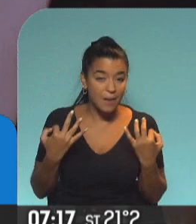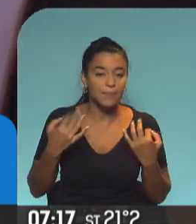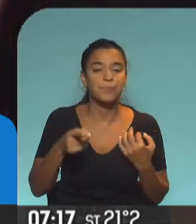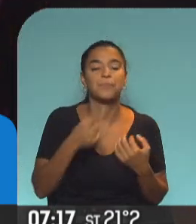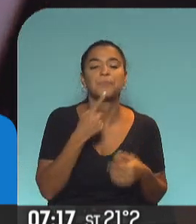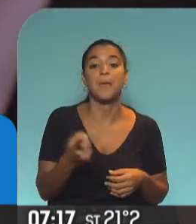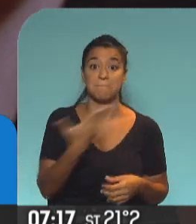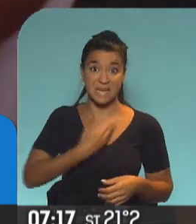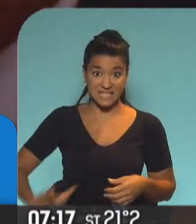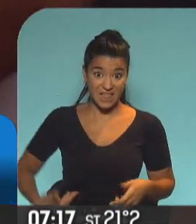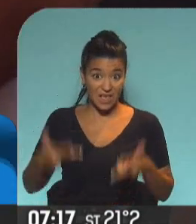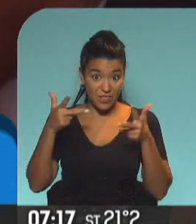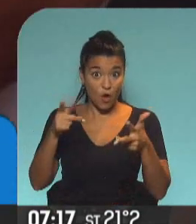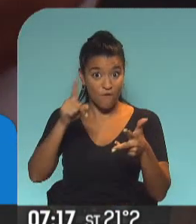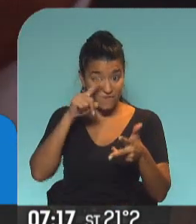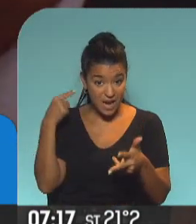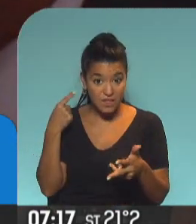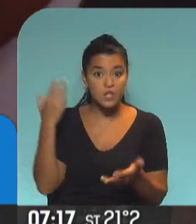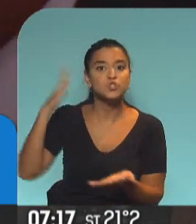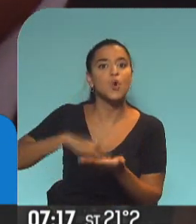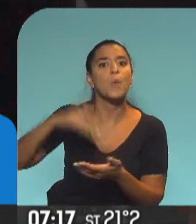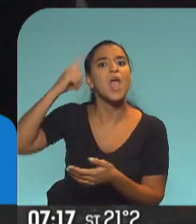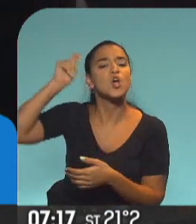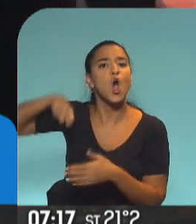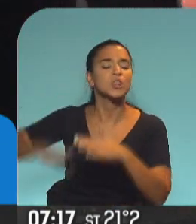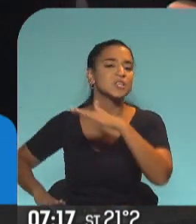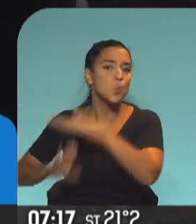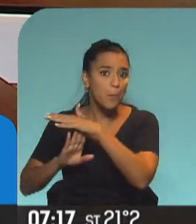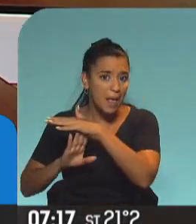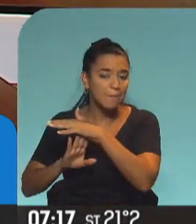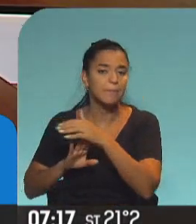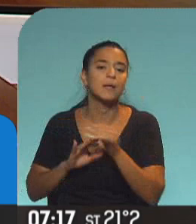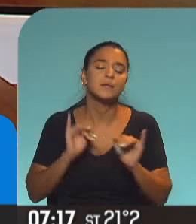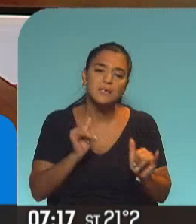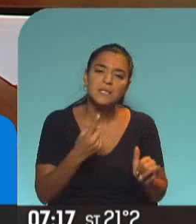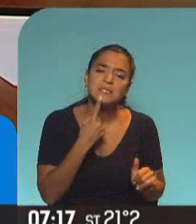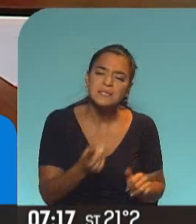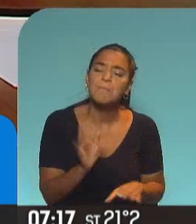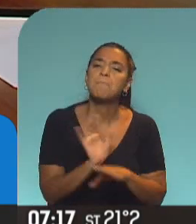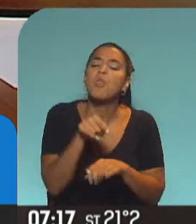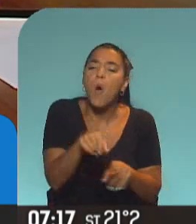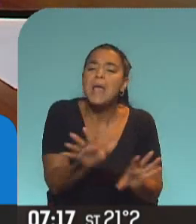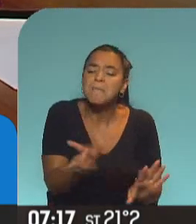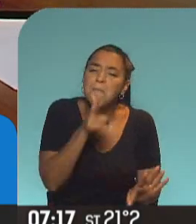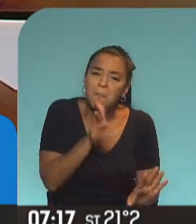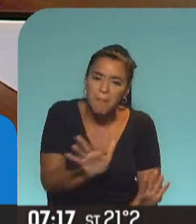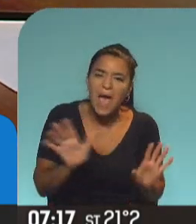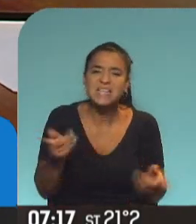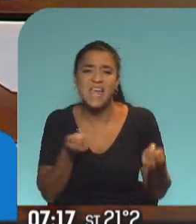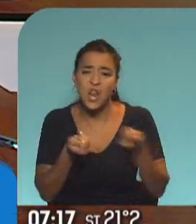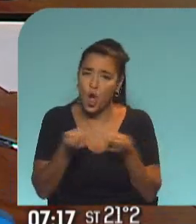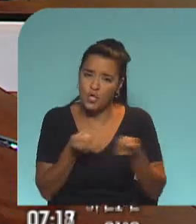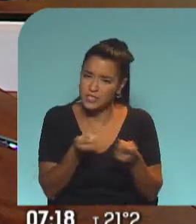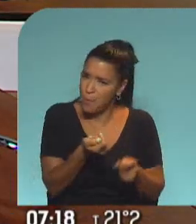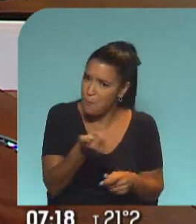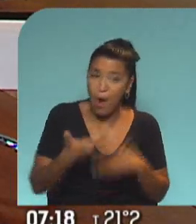del presidente Alberto Fernández sobre la Corte Suprema. Pero ahí parece haber poco margen de negociación